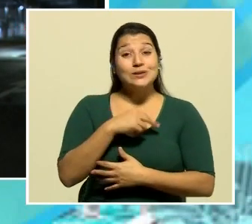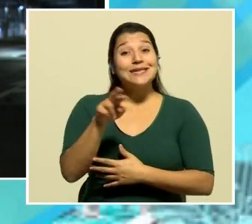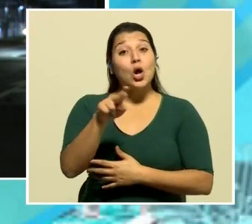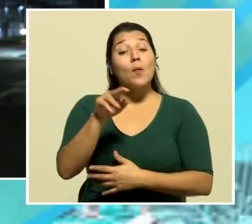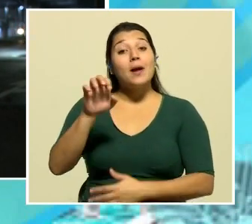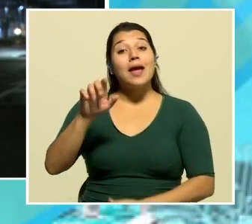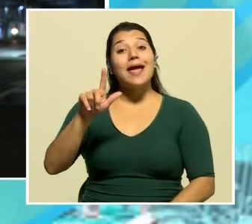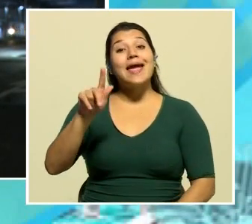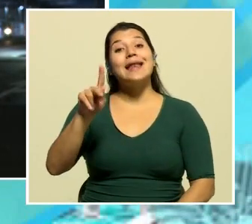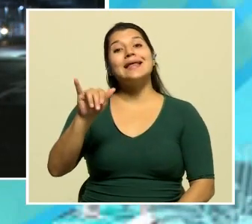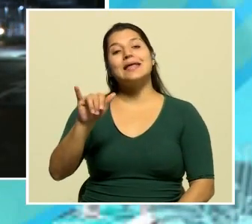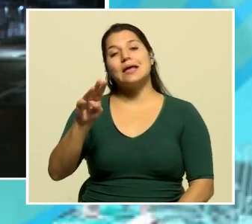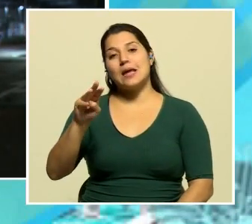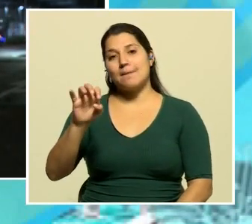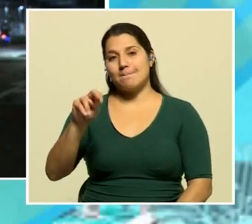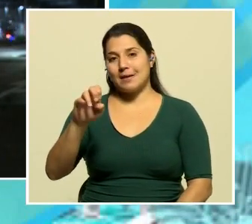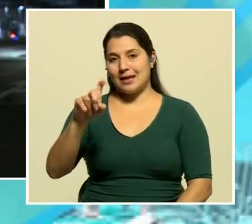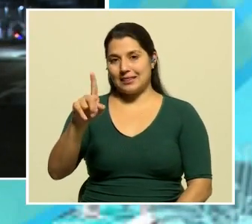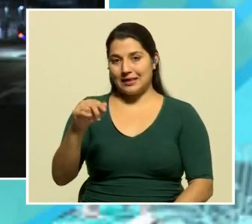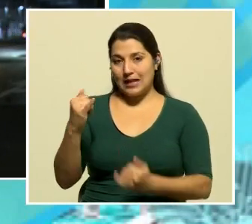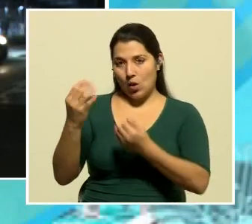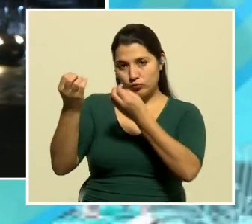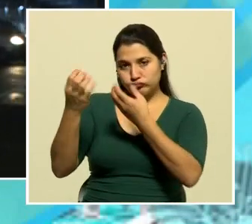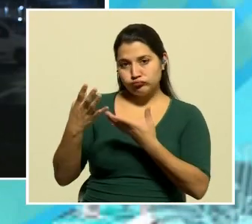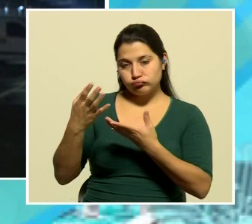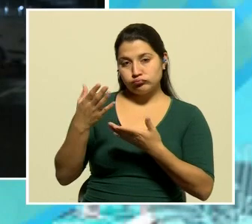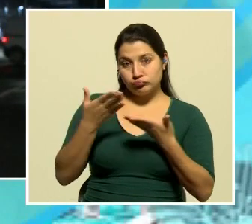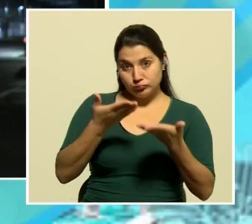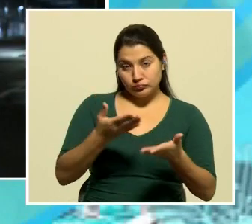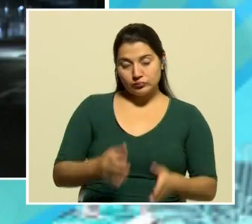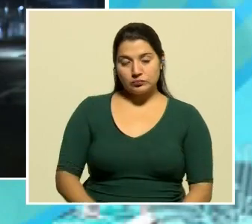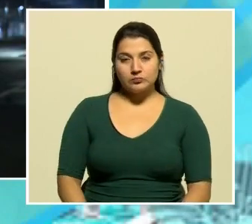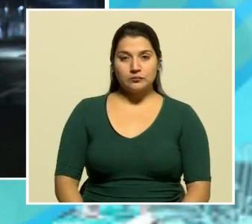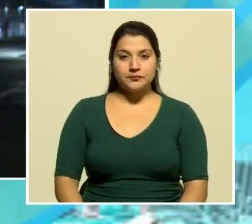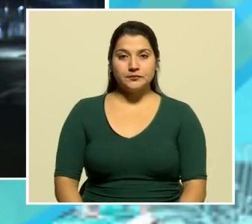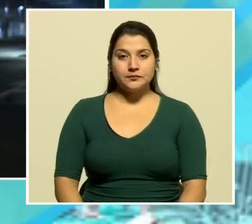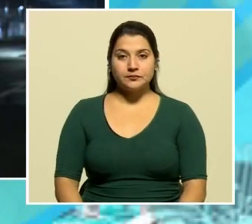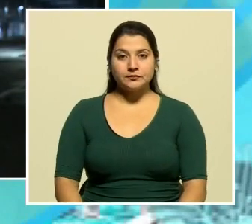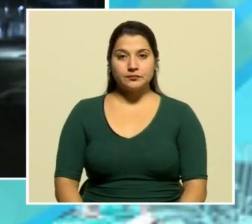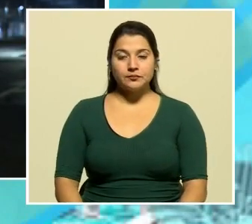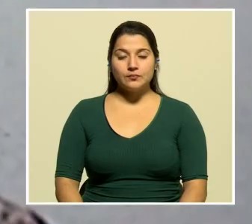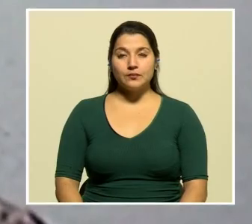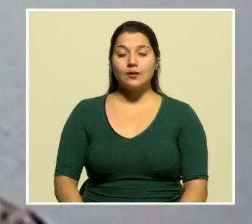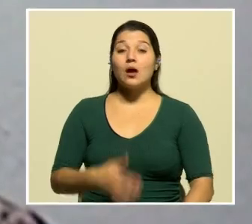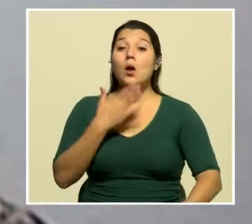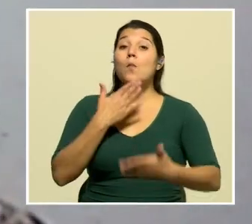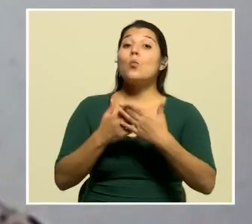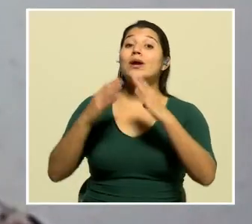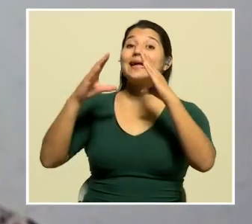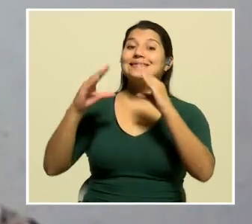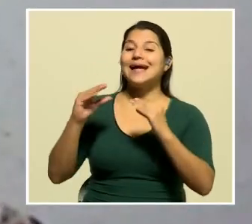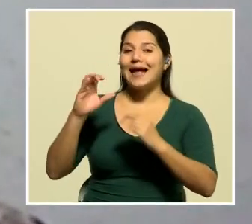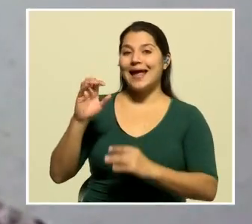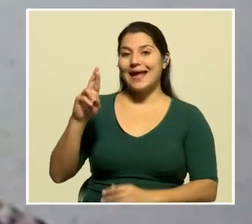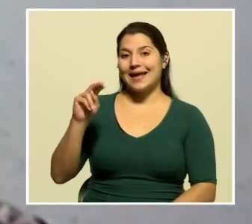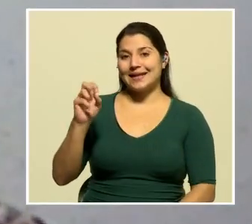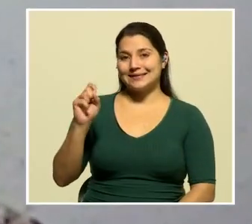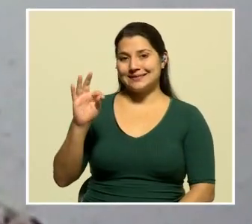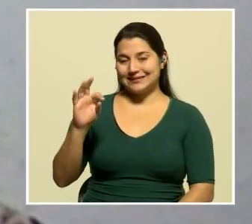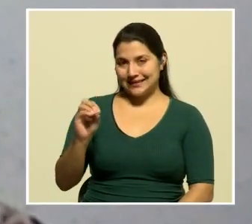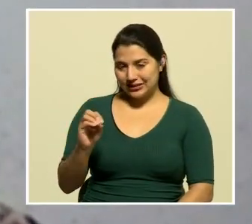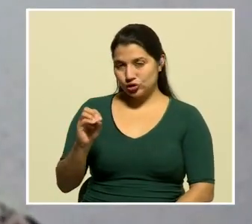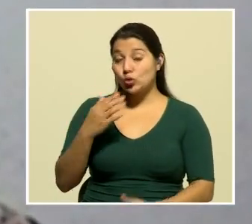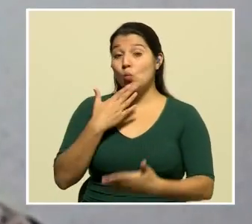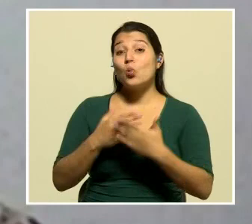Elki Méndez nos informa. Adelante, Elki. tal? Buenas tardes, don Ernesto, y también Andrés,